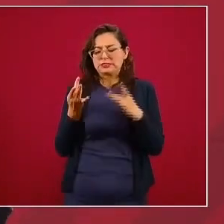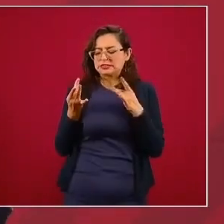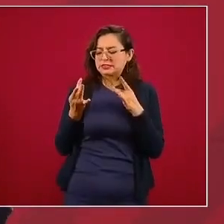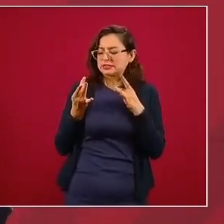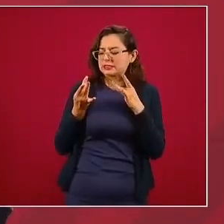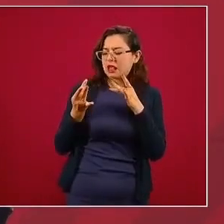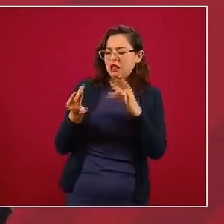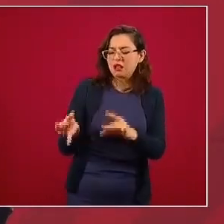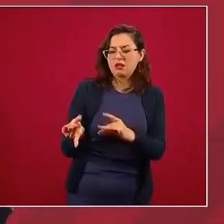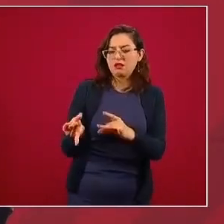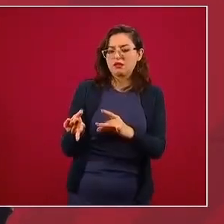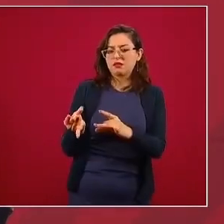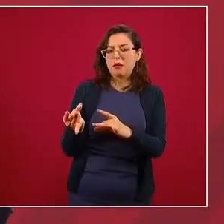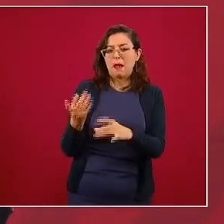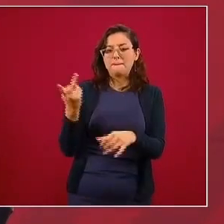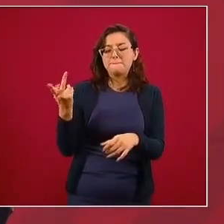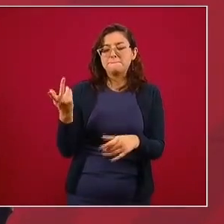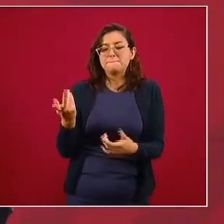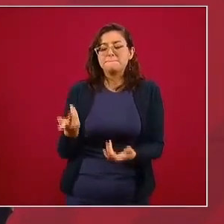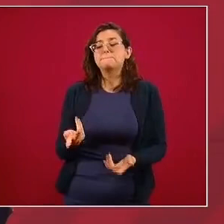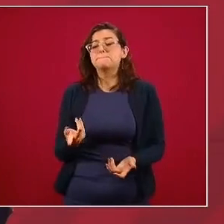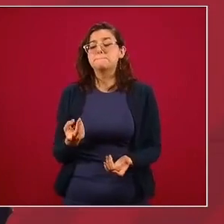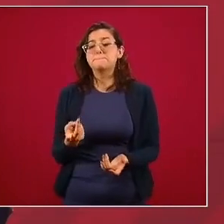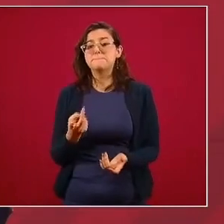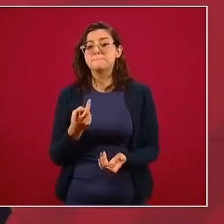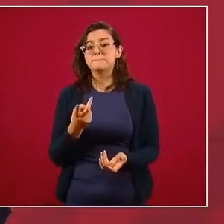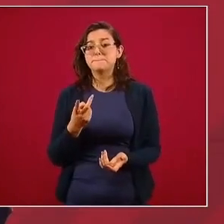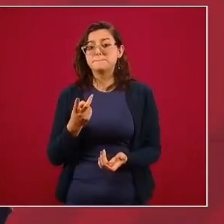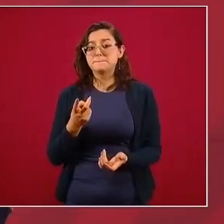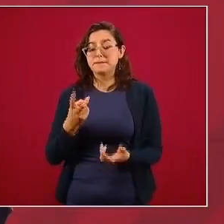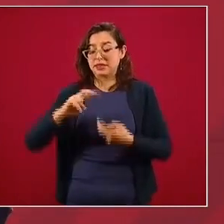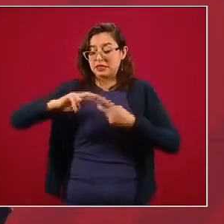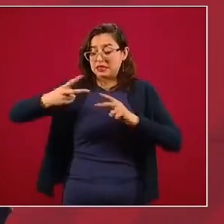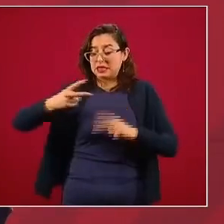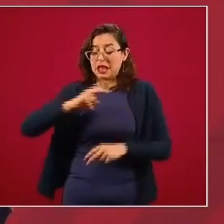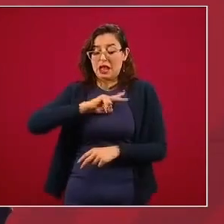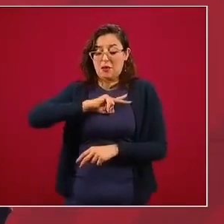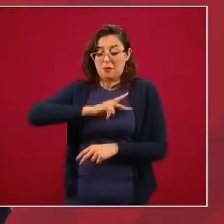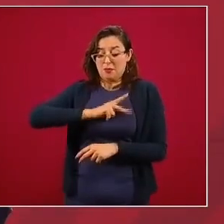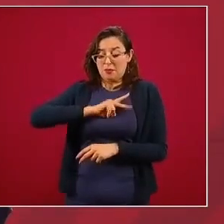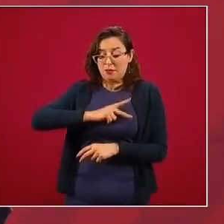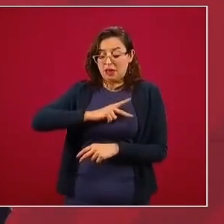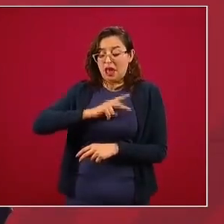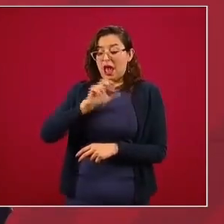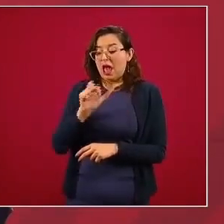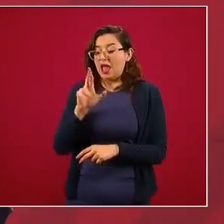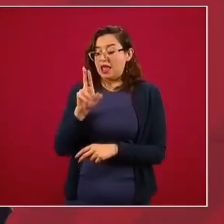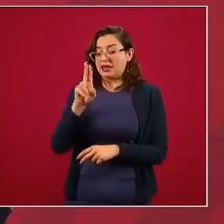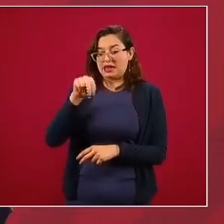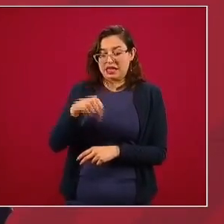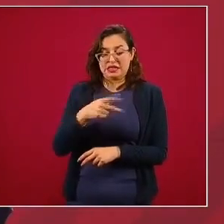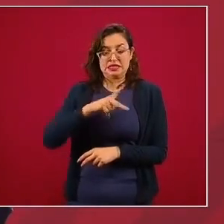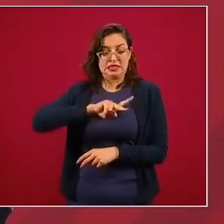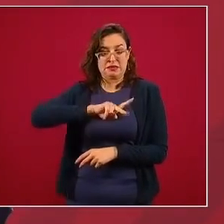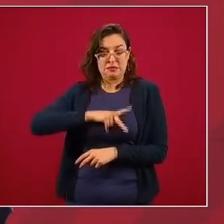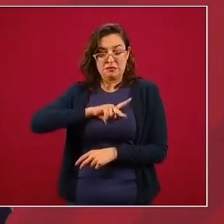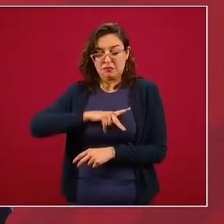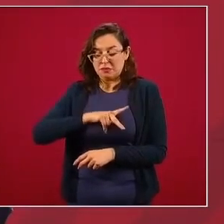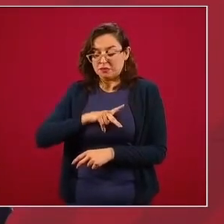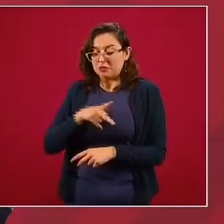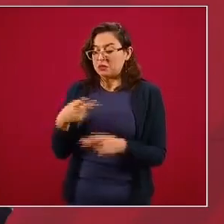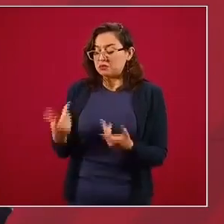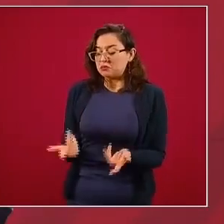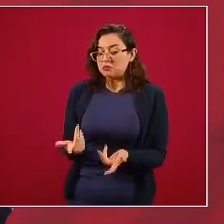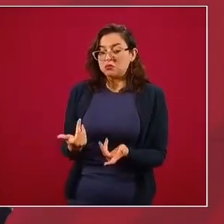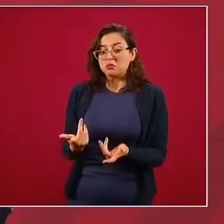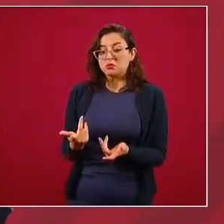puede detectar segmentos del material genético del virus, de ARN, aun cuando ya no